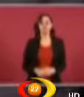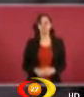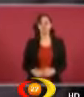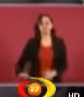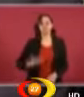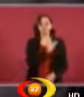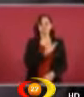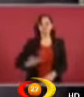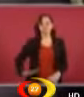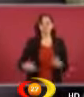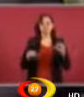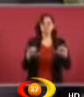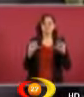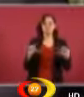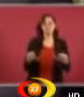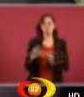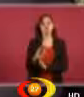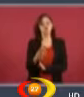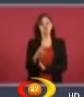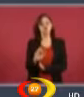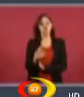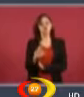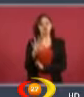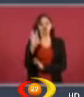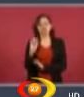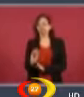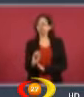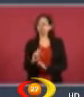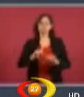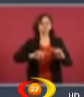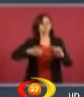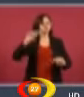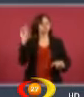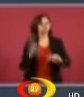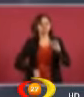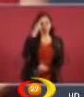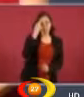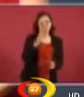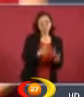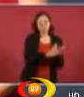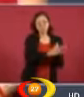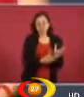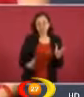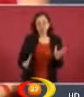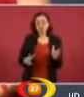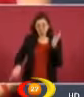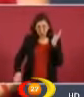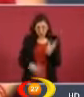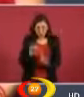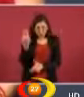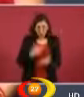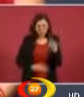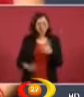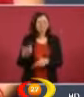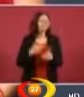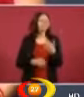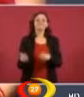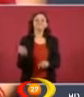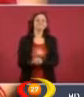establecidas las bases para la construcción de una patria nueva en términos irreversibles estoy seguro